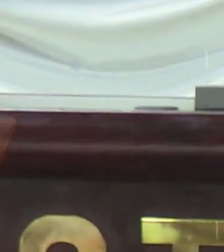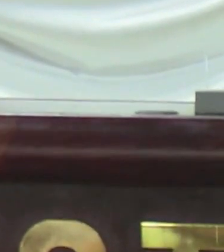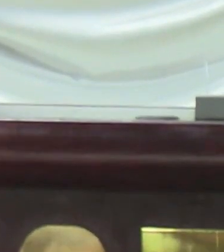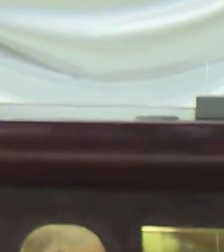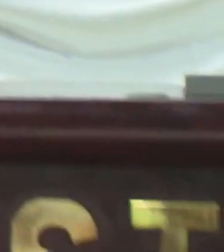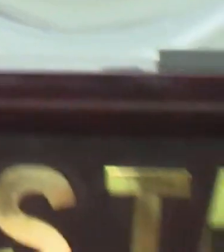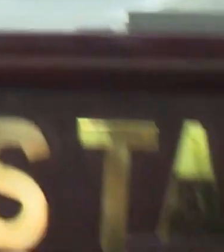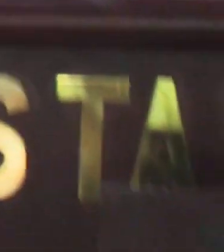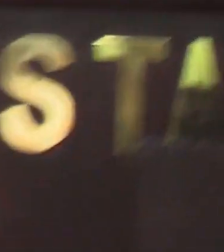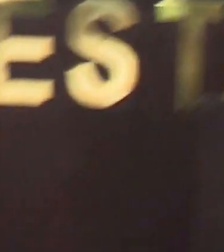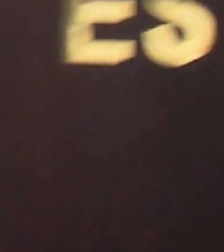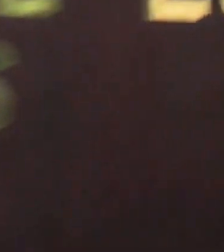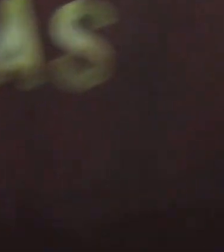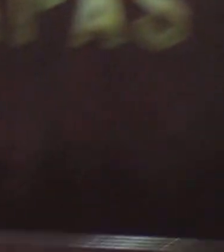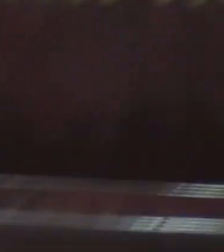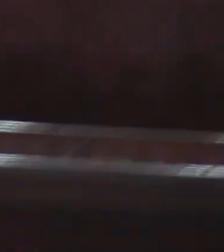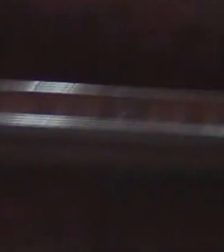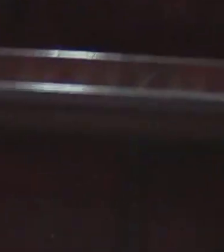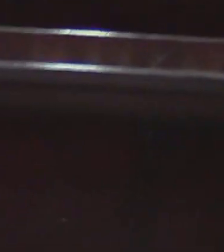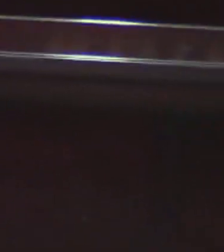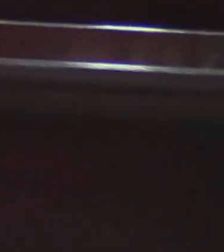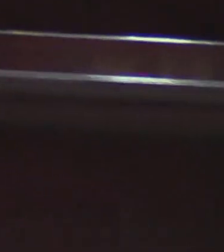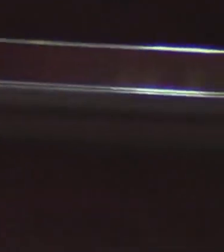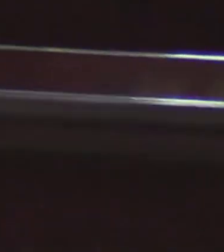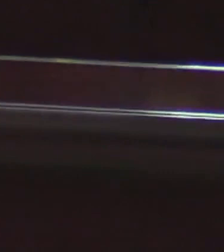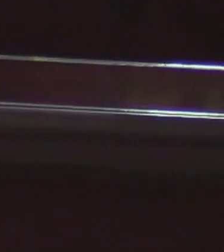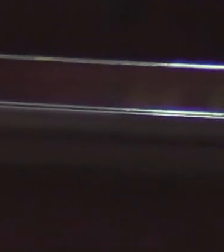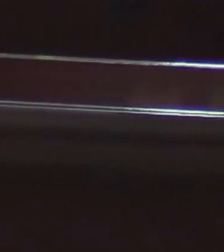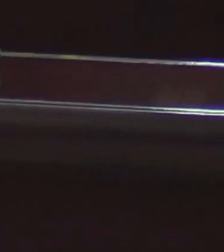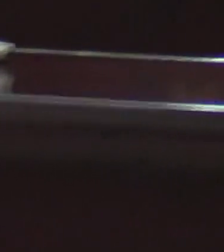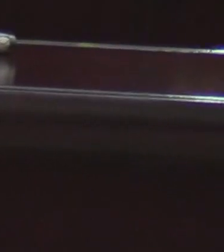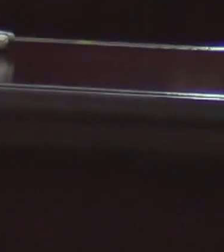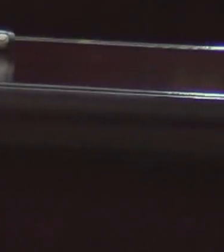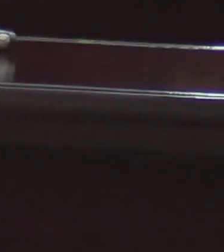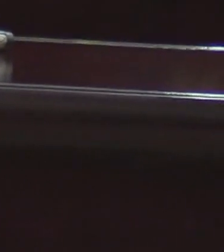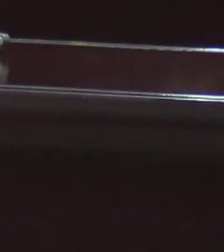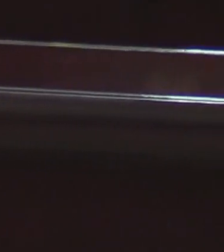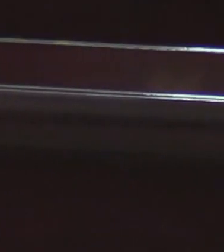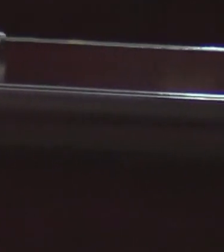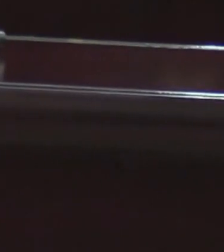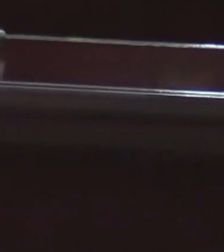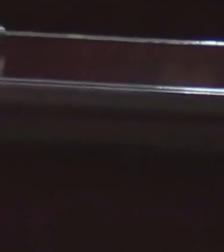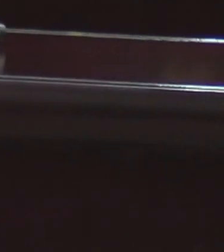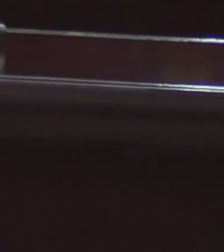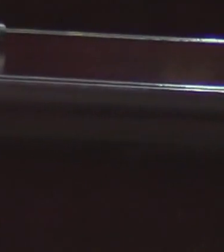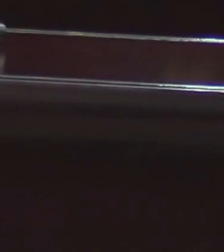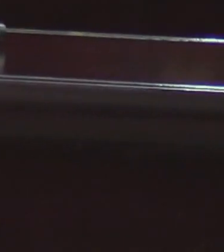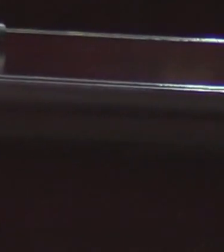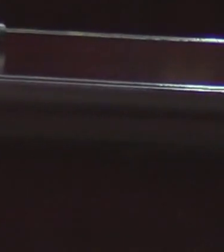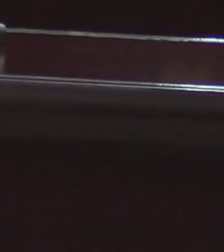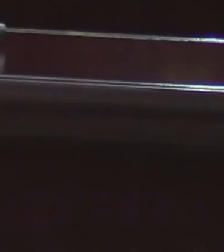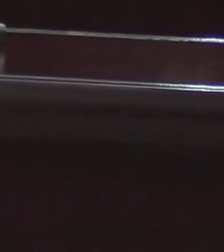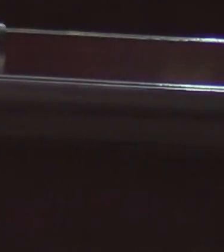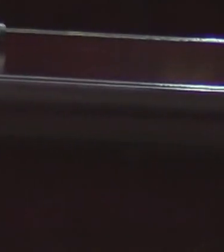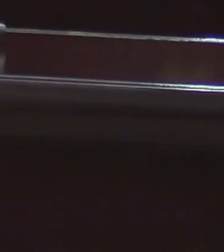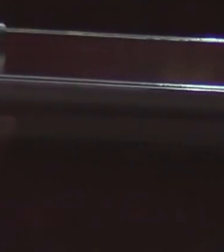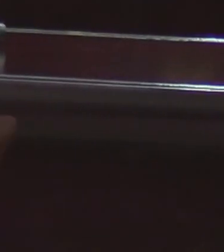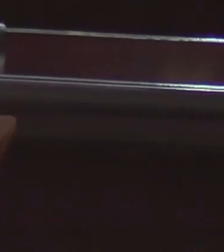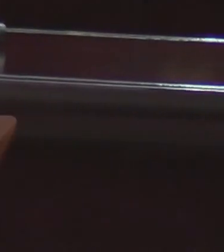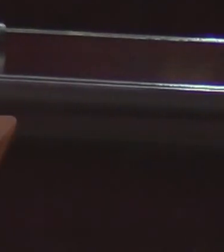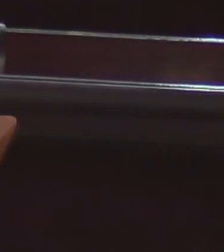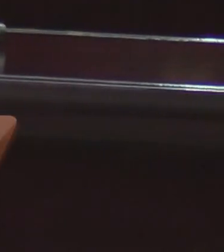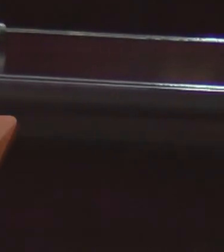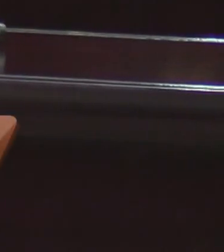documento de cuenta con su permiso diputada presidenta ciudadanos diputados integrantes de la seaga